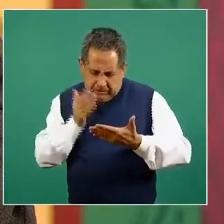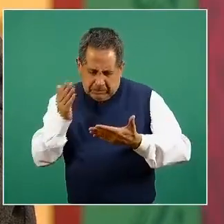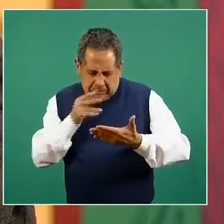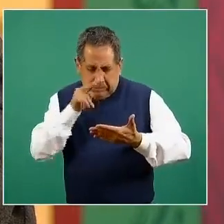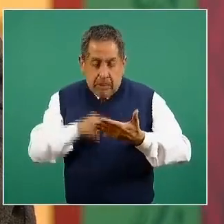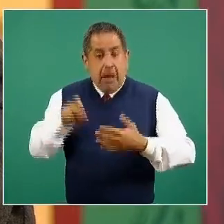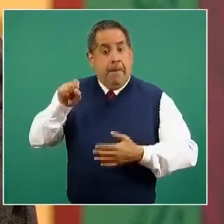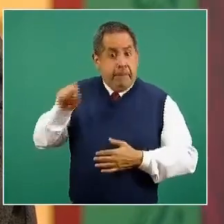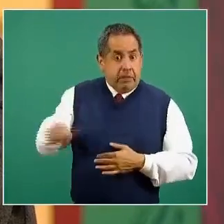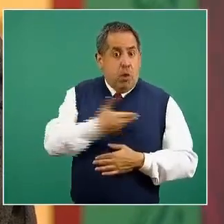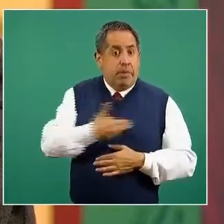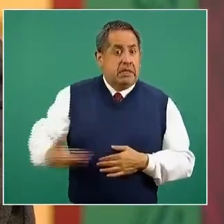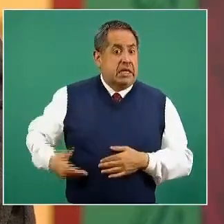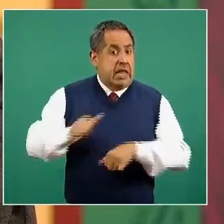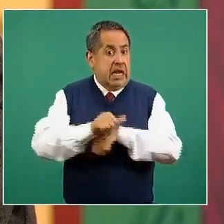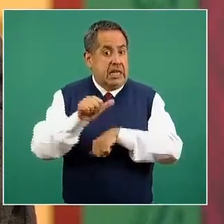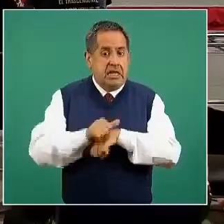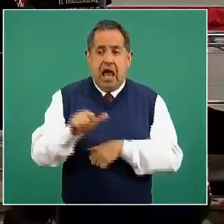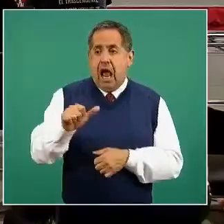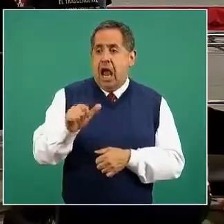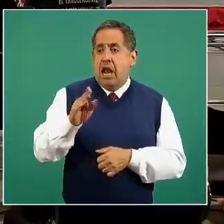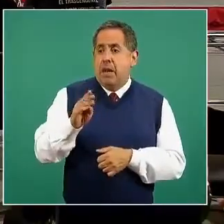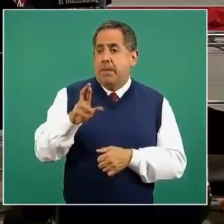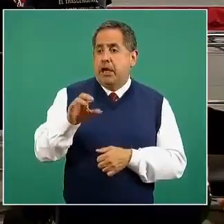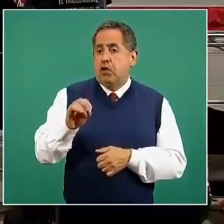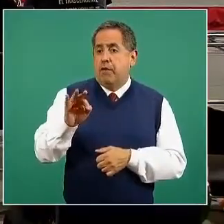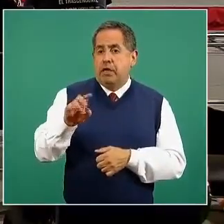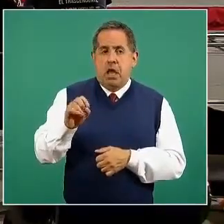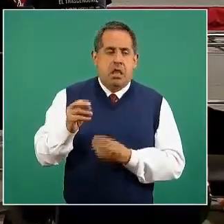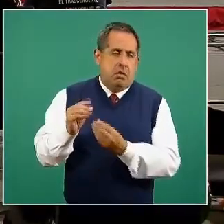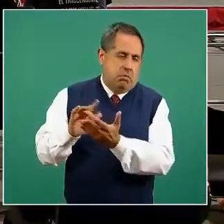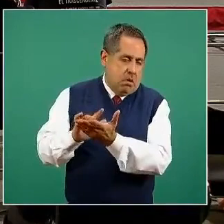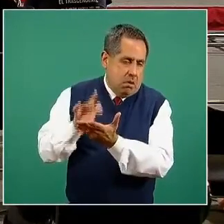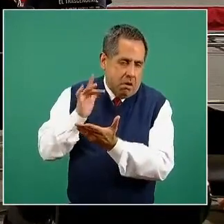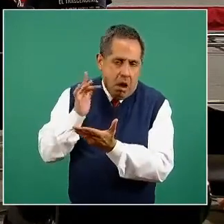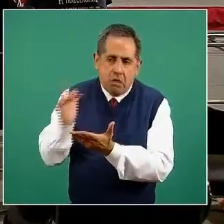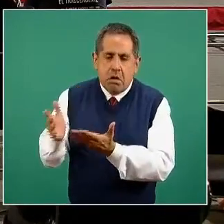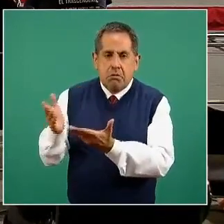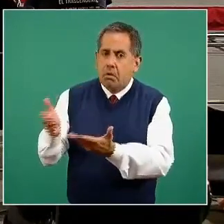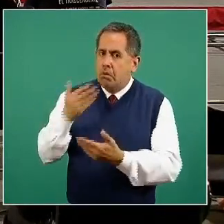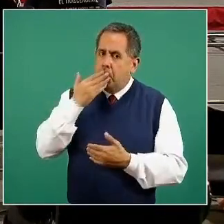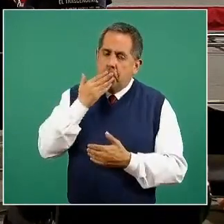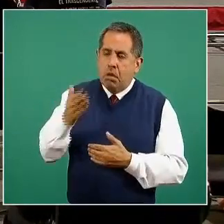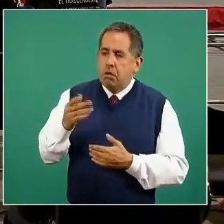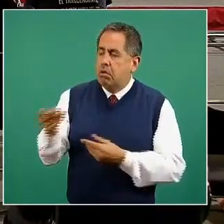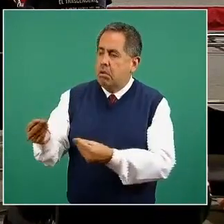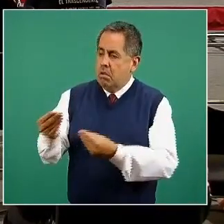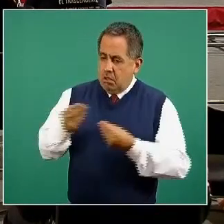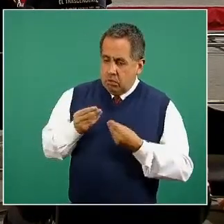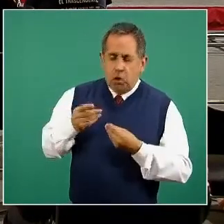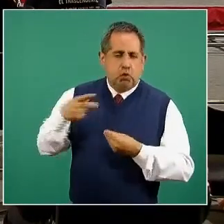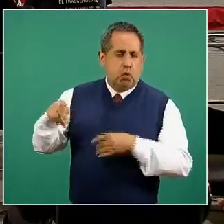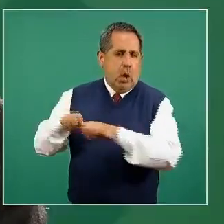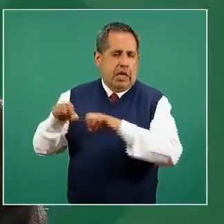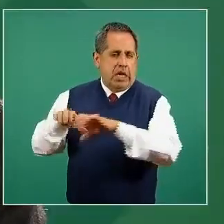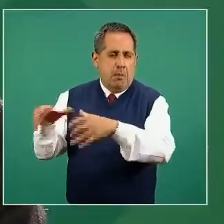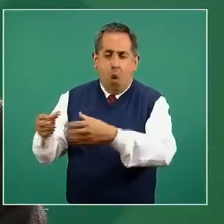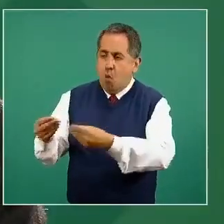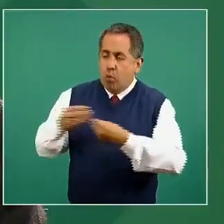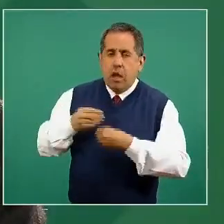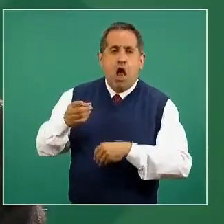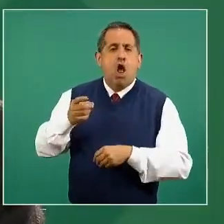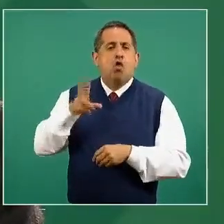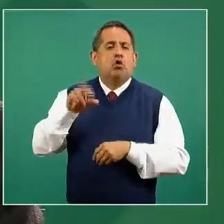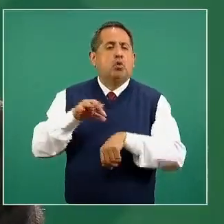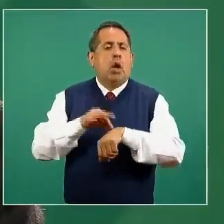propio presidente Alberto Fernández, a quien le estamos muy agradecidos, como los miembros de su equipo, la doctora